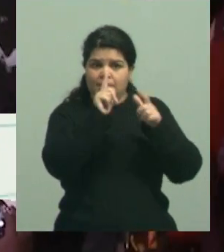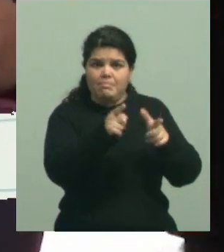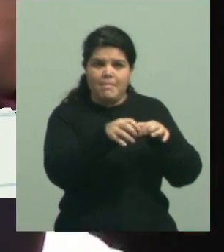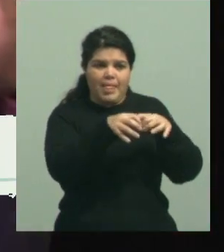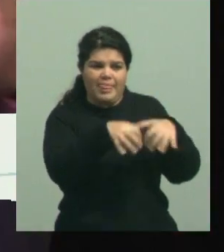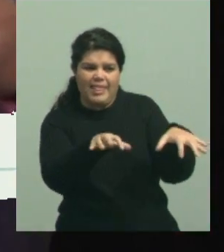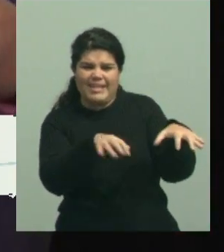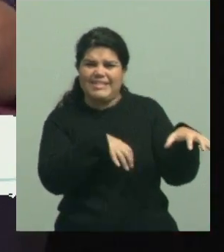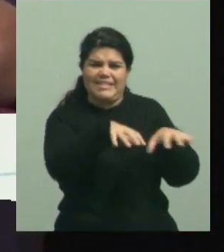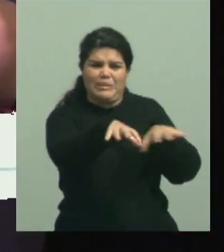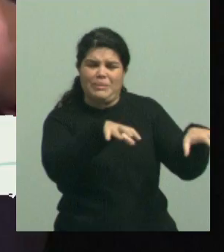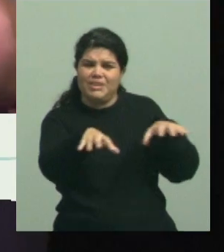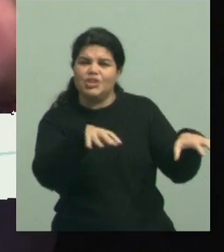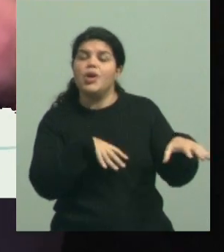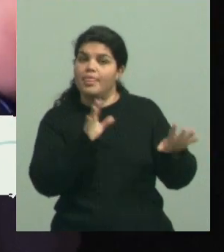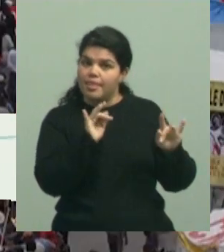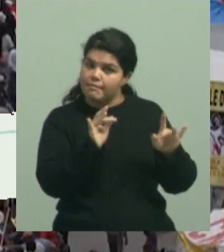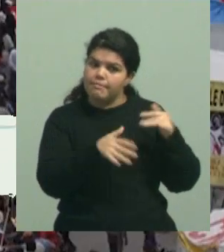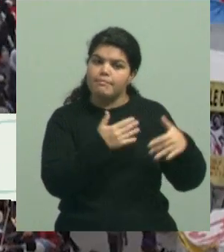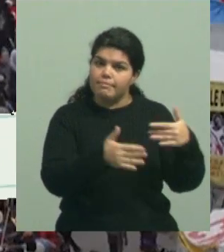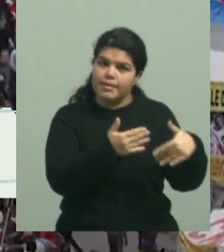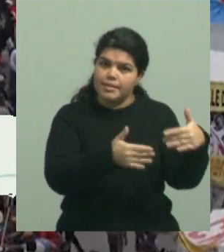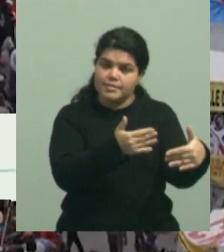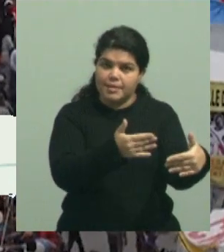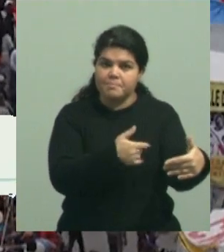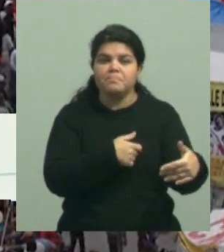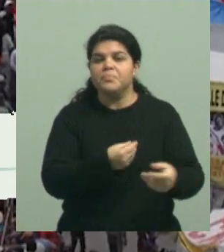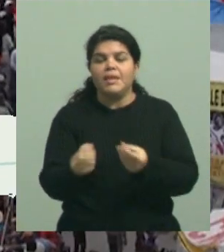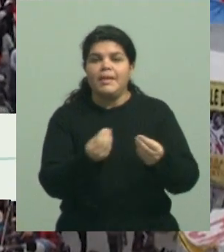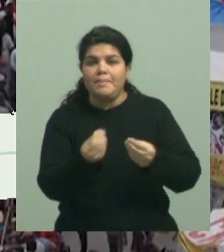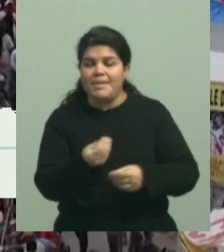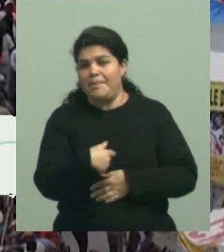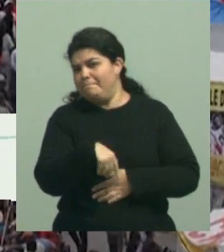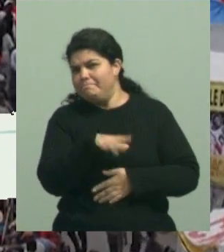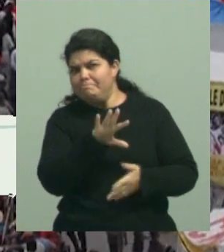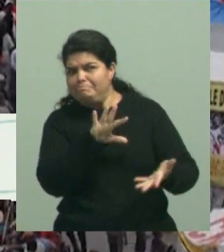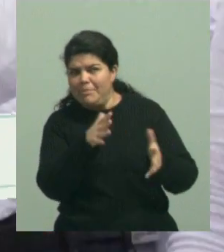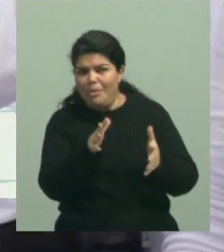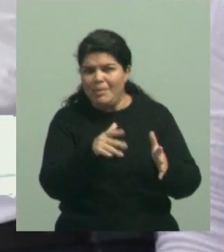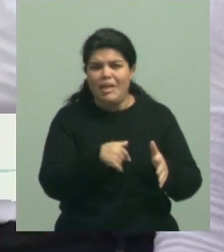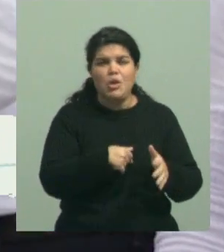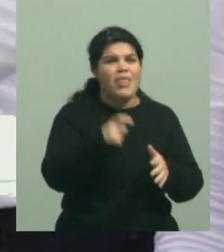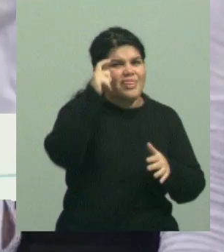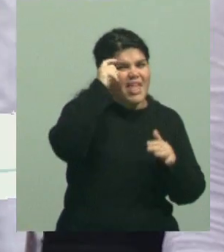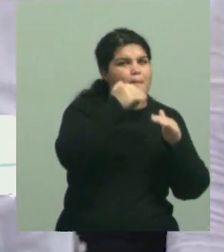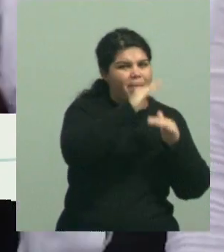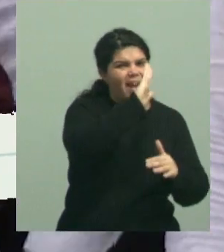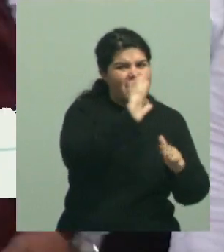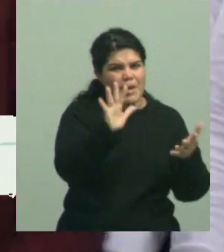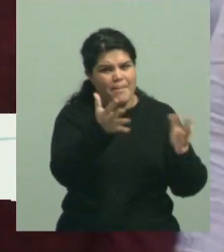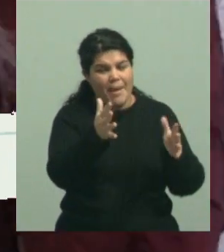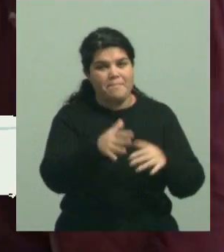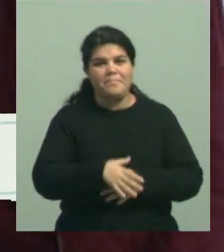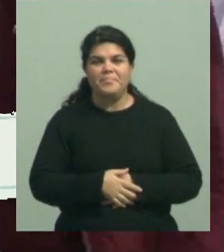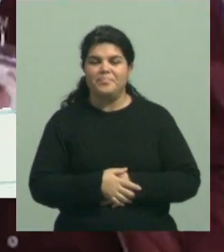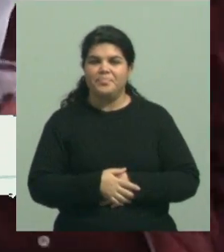lo cual lleva a que una gran performance serían 2 dígitos, que yo creo que puede llegar a existir un batacazo, digamos,